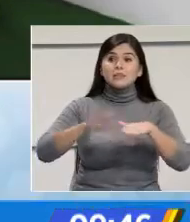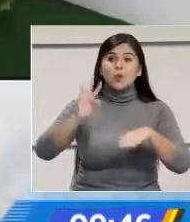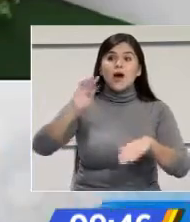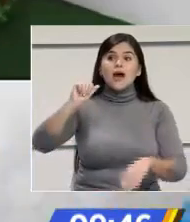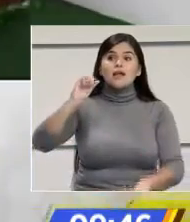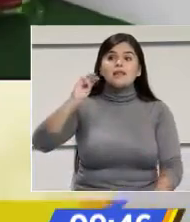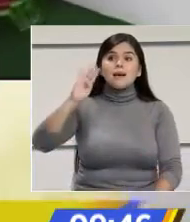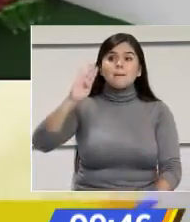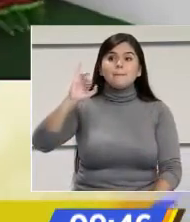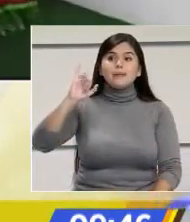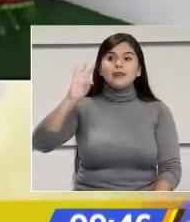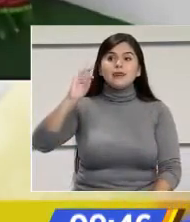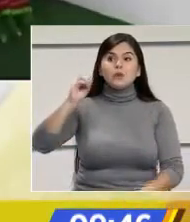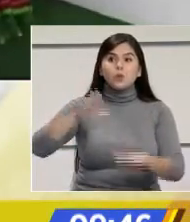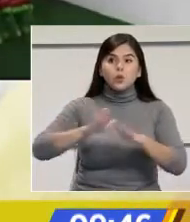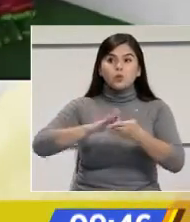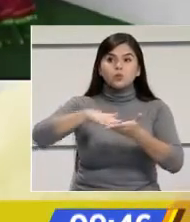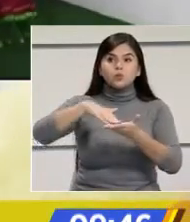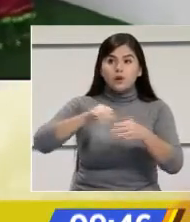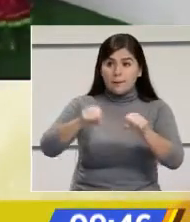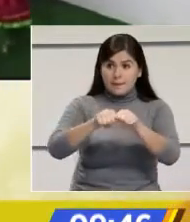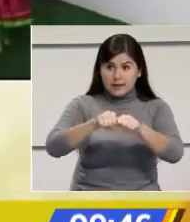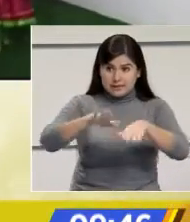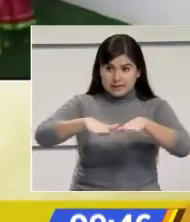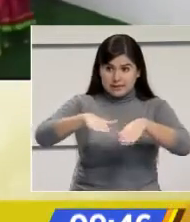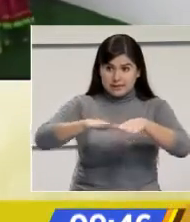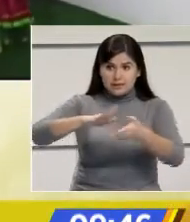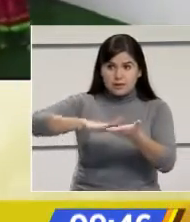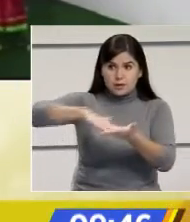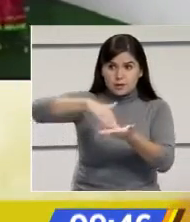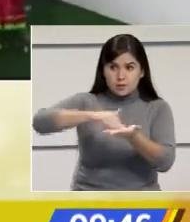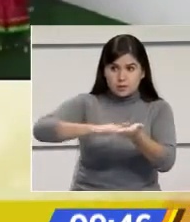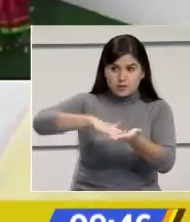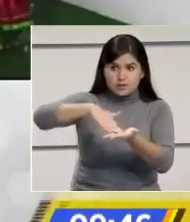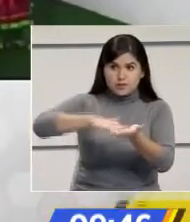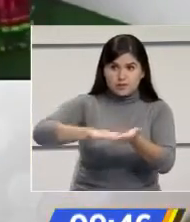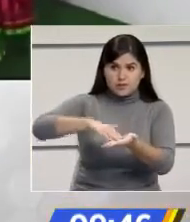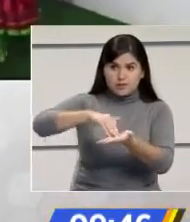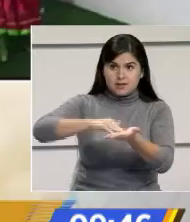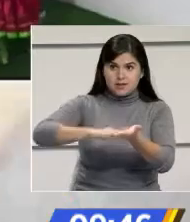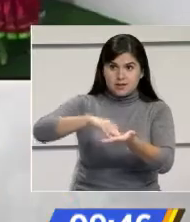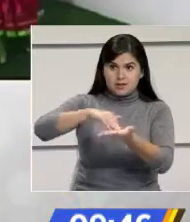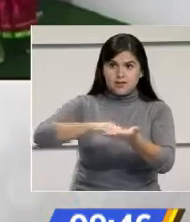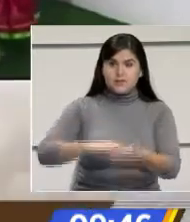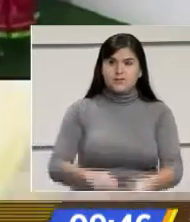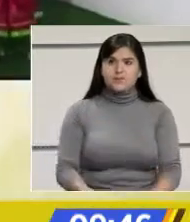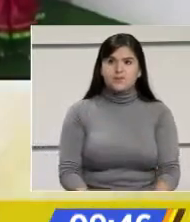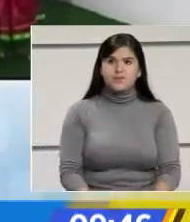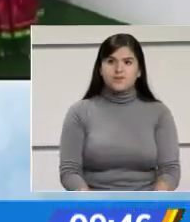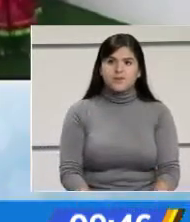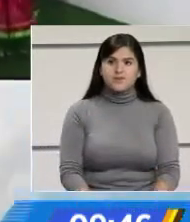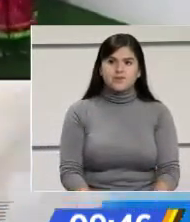frente. Vamos, molestemos el torito, Carolina. Molestemos el torito. Chapate.